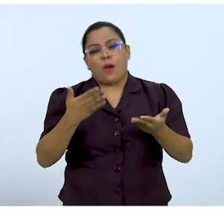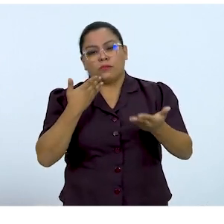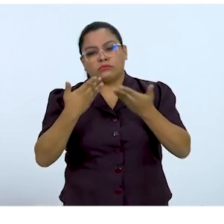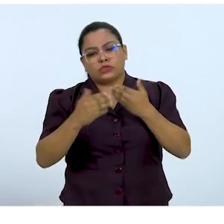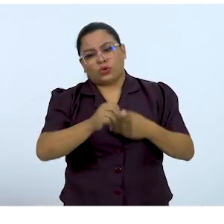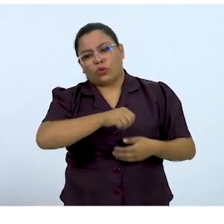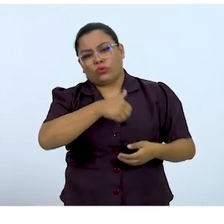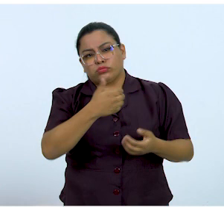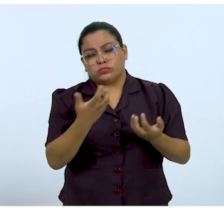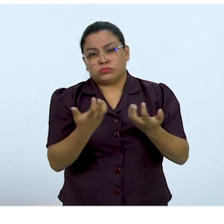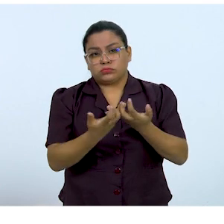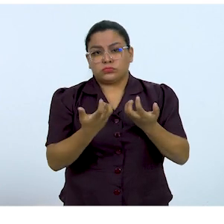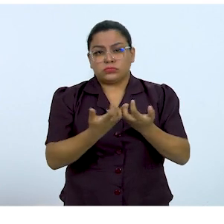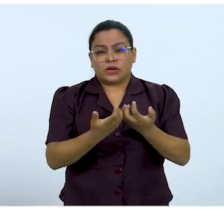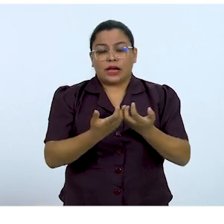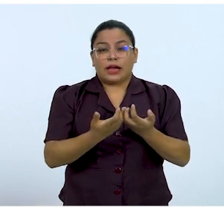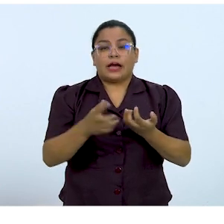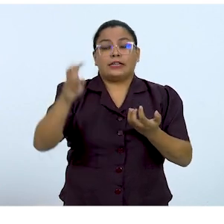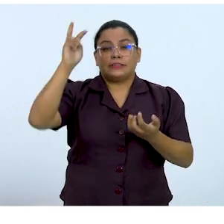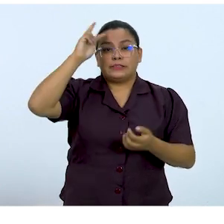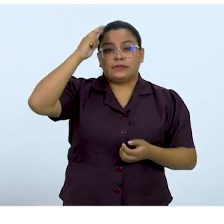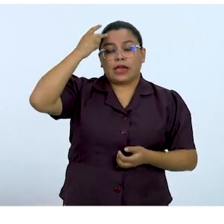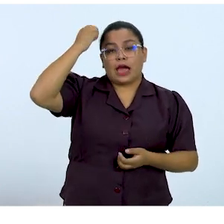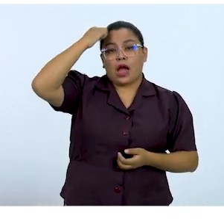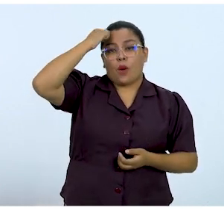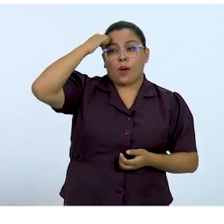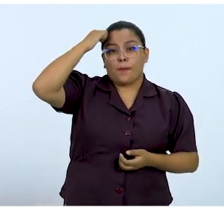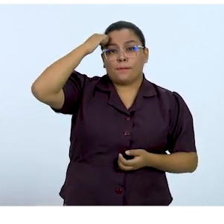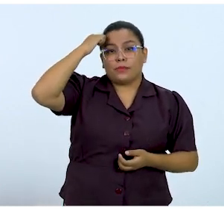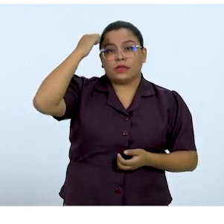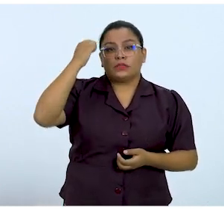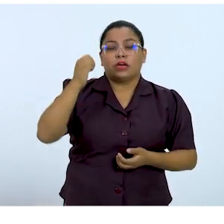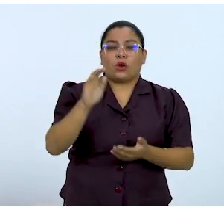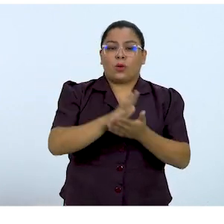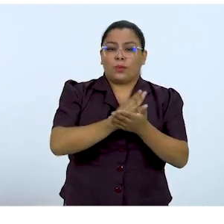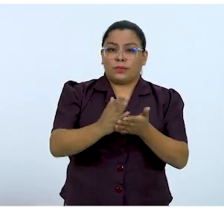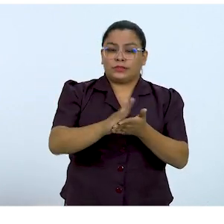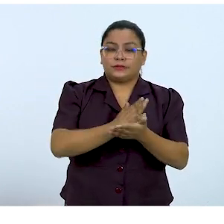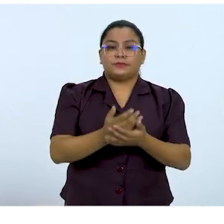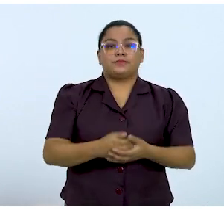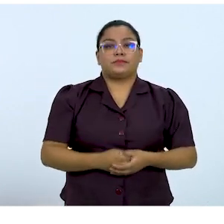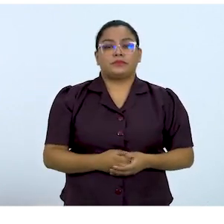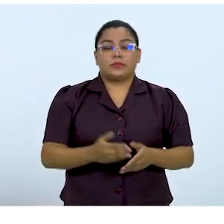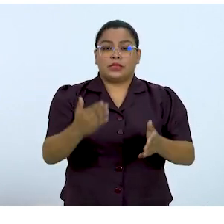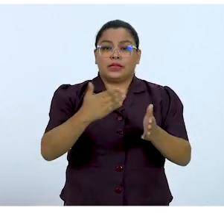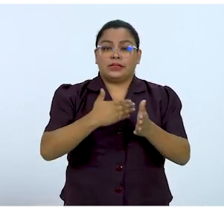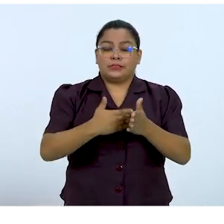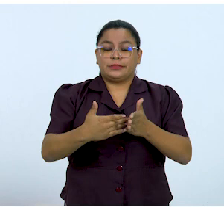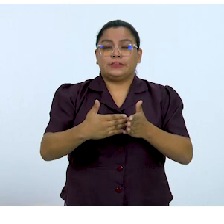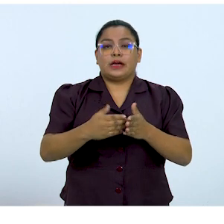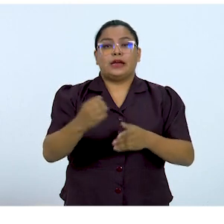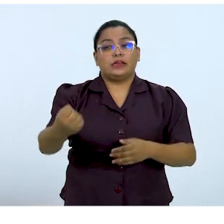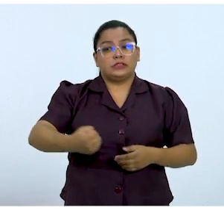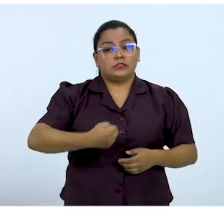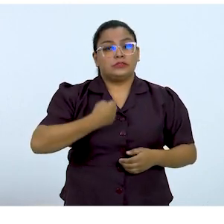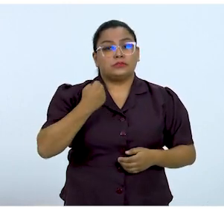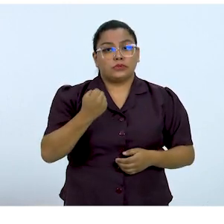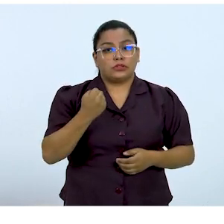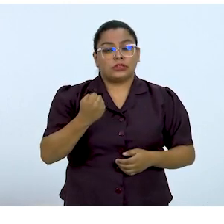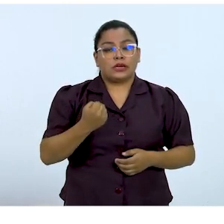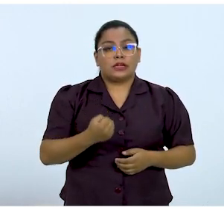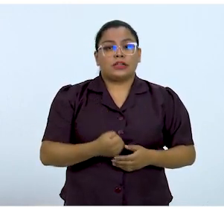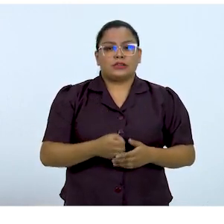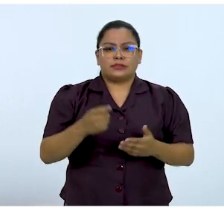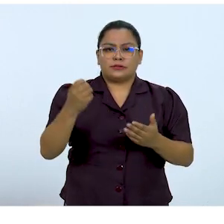o explicar a otros compañeros. A esto le llamamos aprendizaje interactivo. Inicialmente es